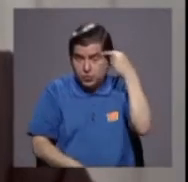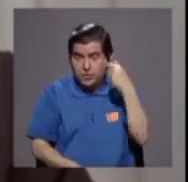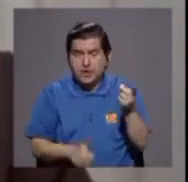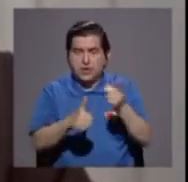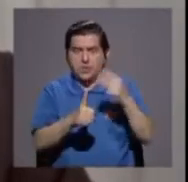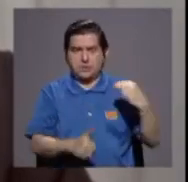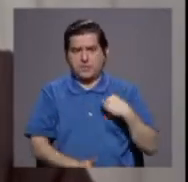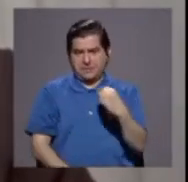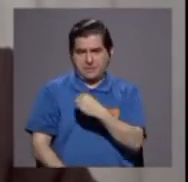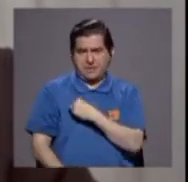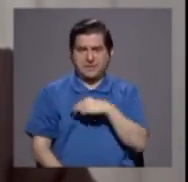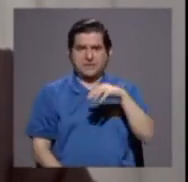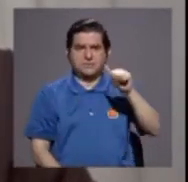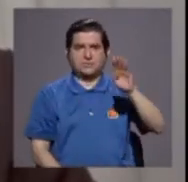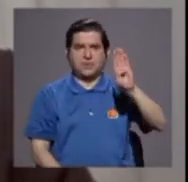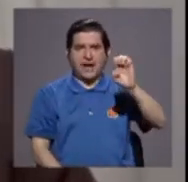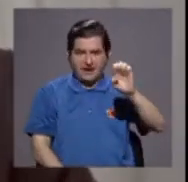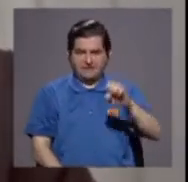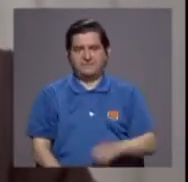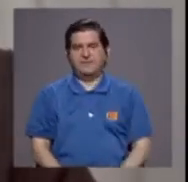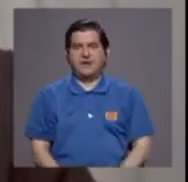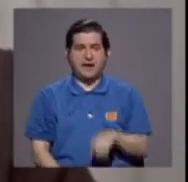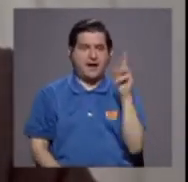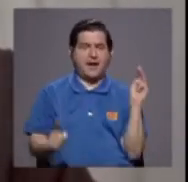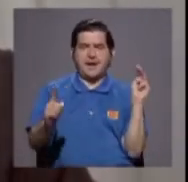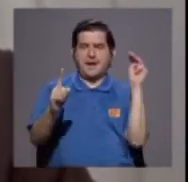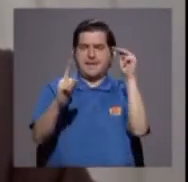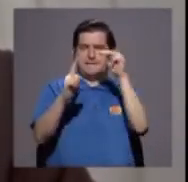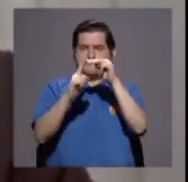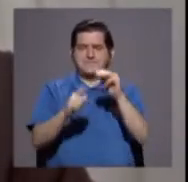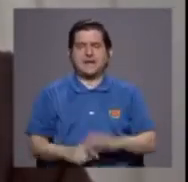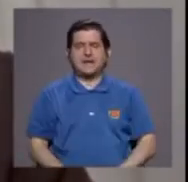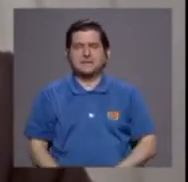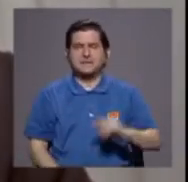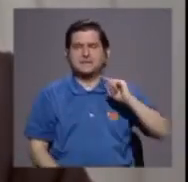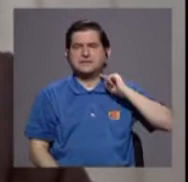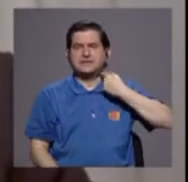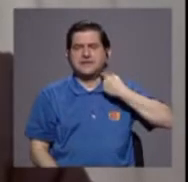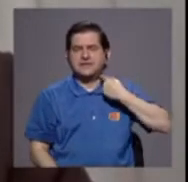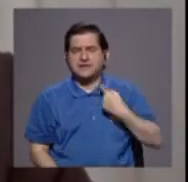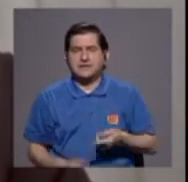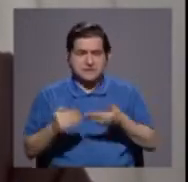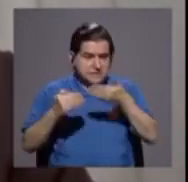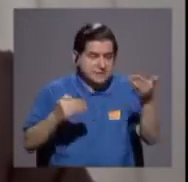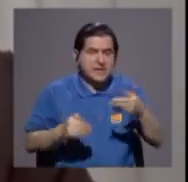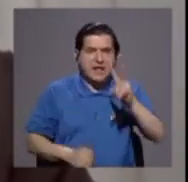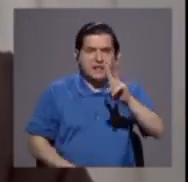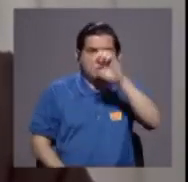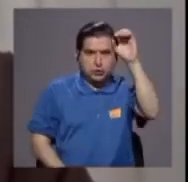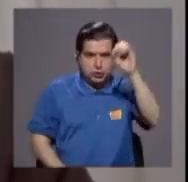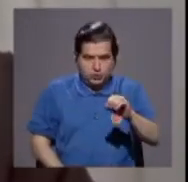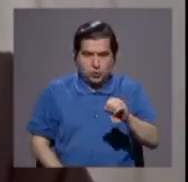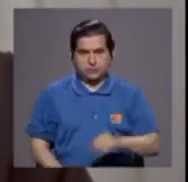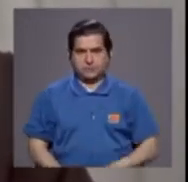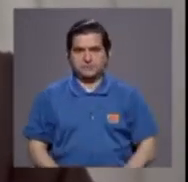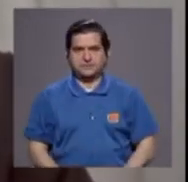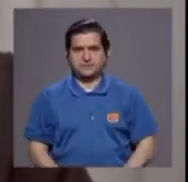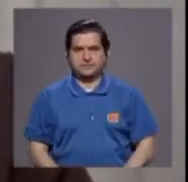primer ministro Abe, se tuvo una meta inflacionaria del 2%, a la